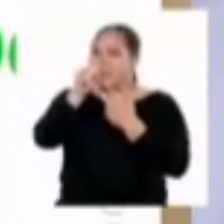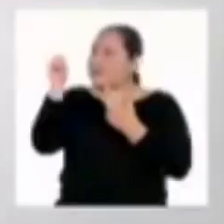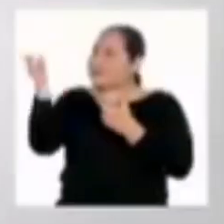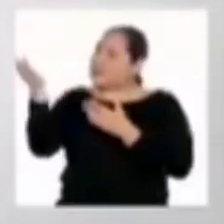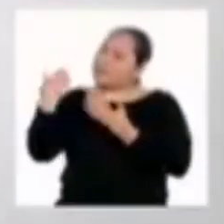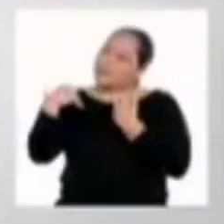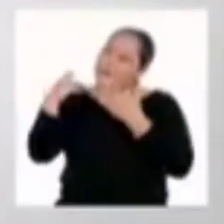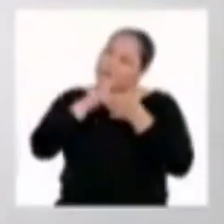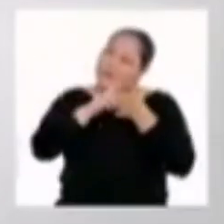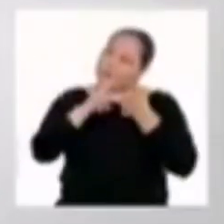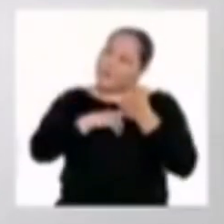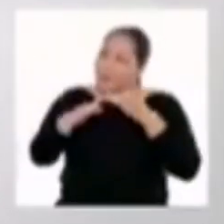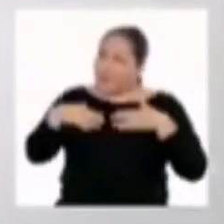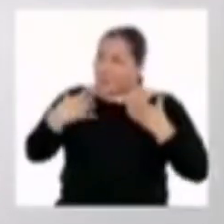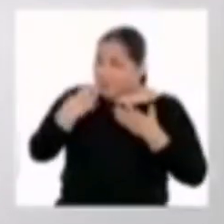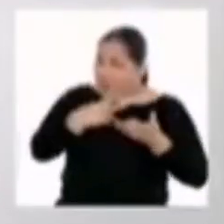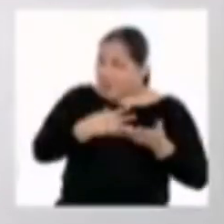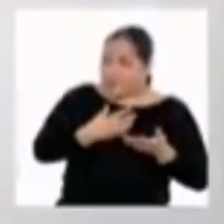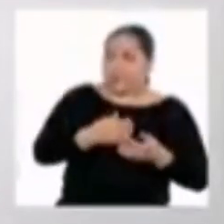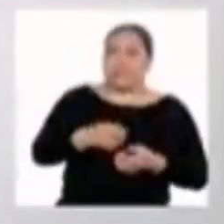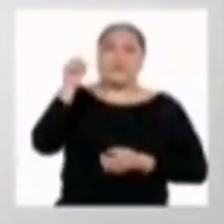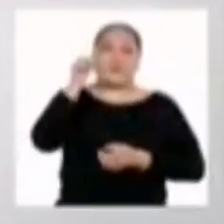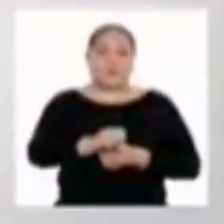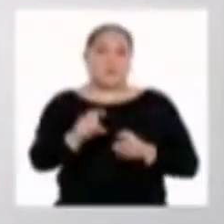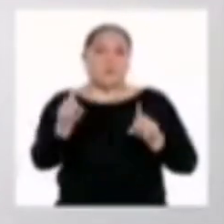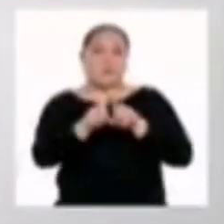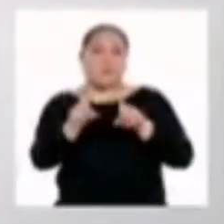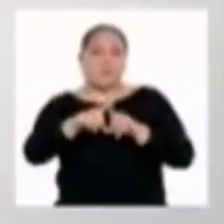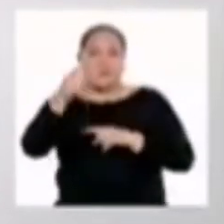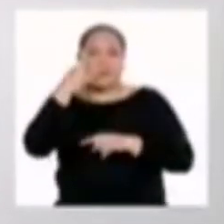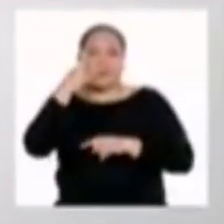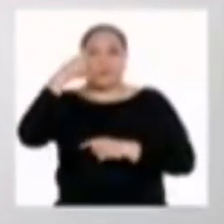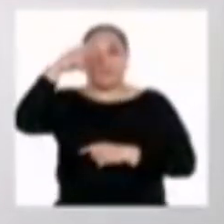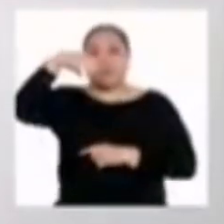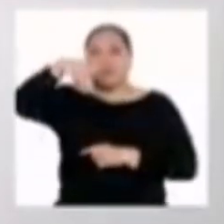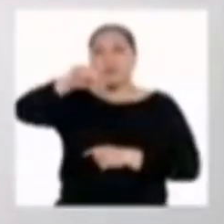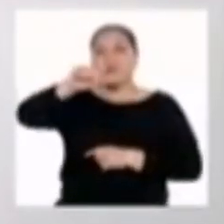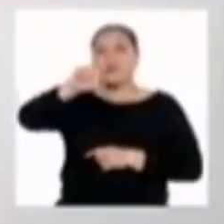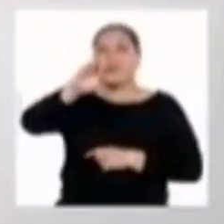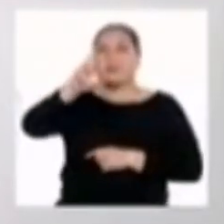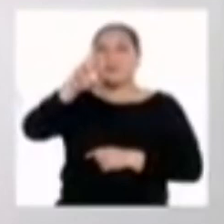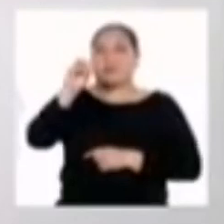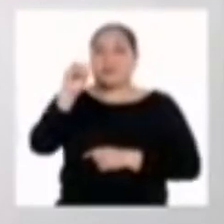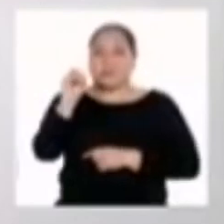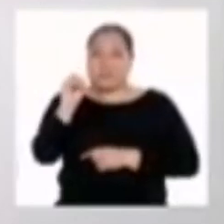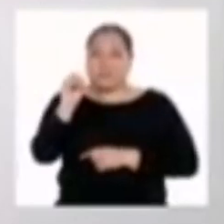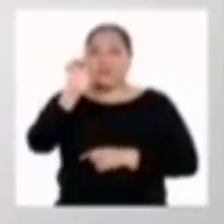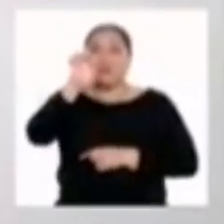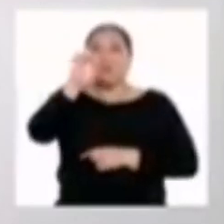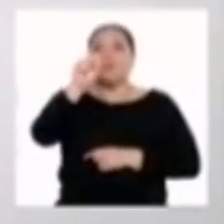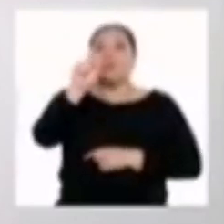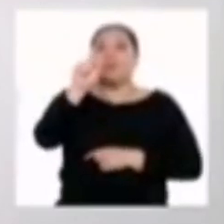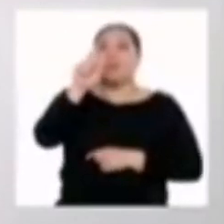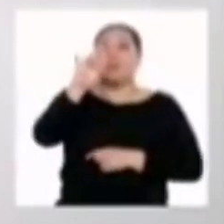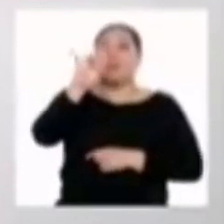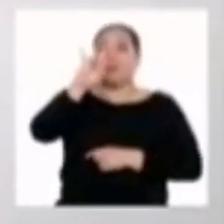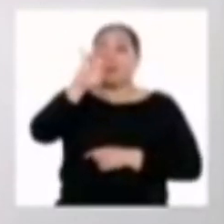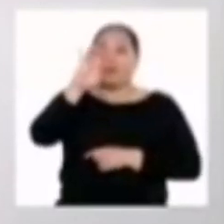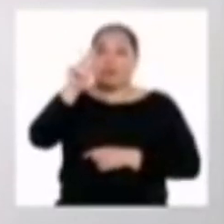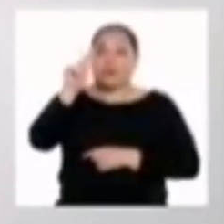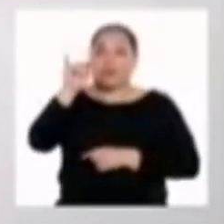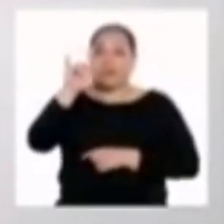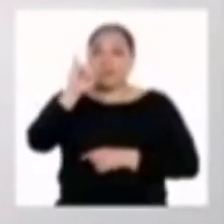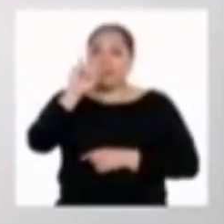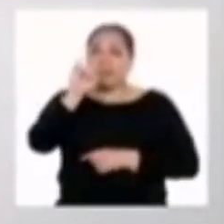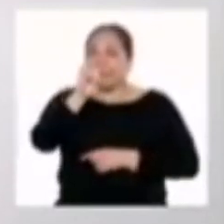estructura de estos. Así es, también es conocida como la macroestructura del texto y define el esquema adoptado